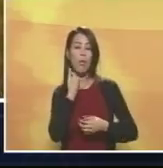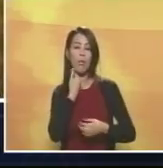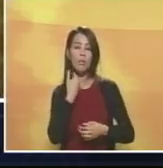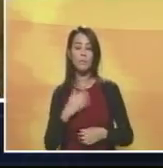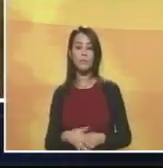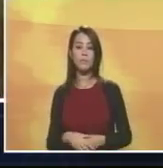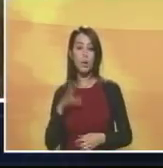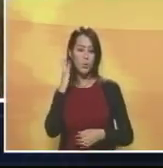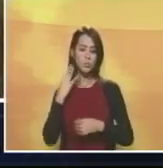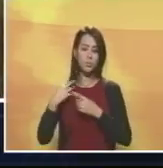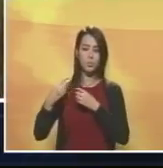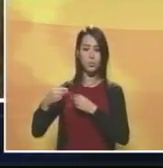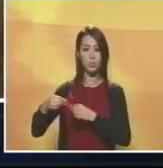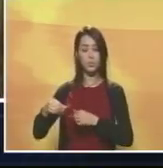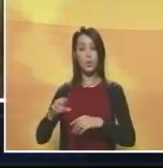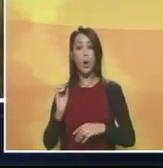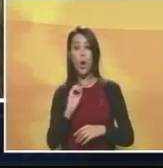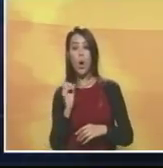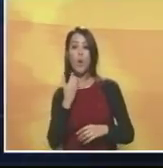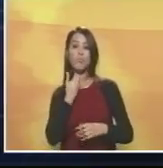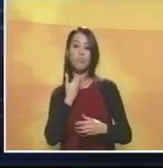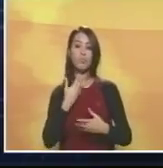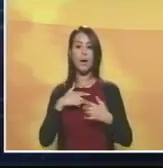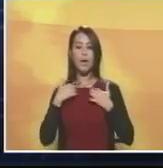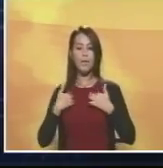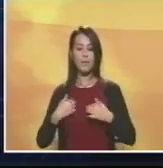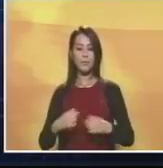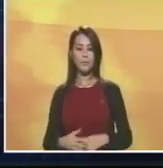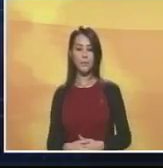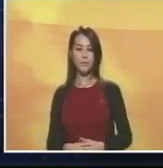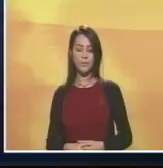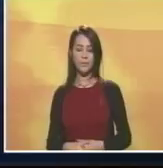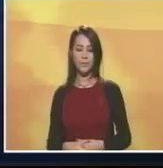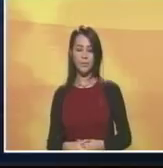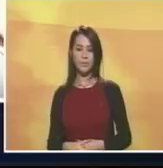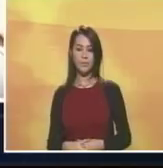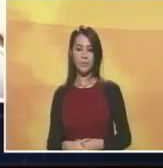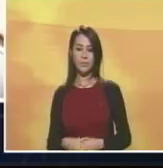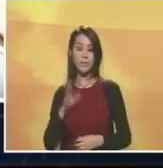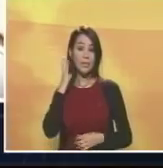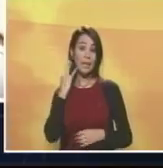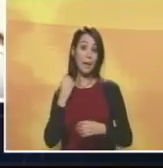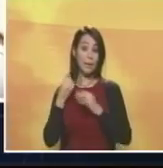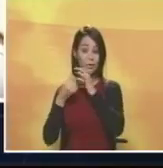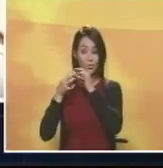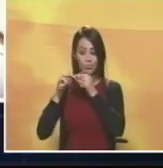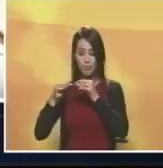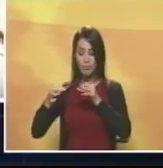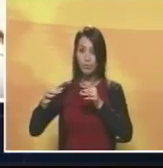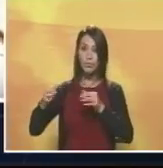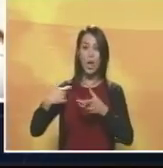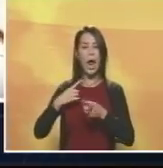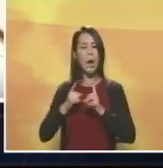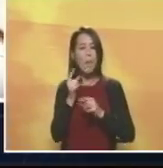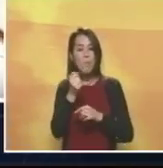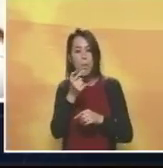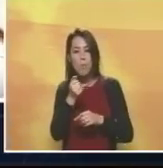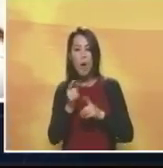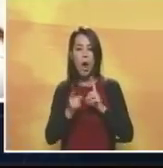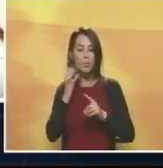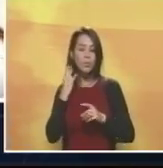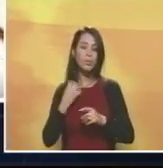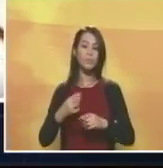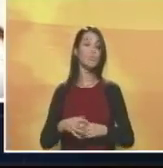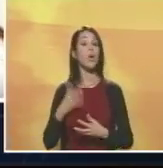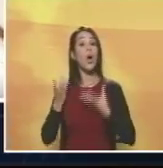malaria, deficiencia de hierro o trastornos de la tiroides. Cabello quebradizo. No es pérdida completa. El uso de químicos o